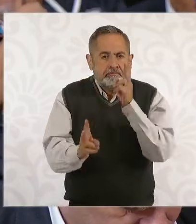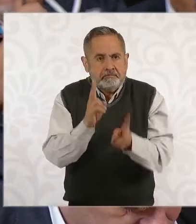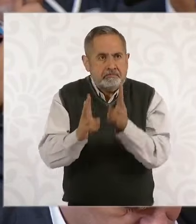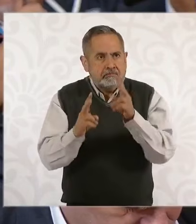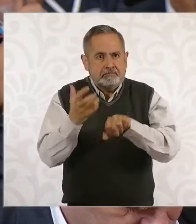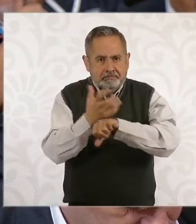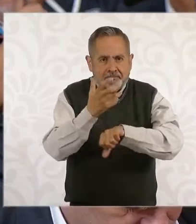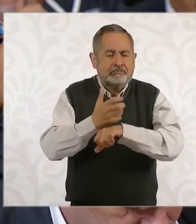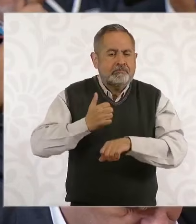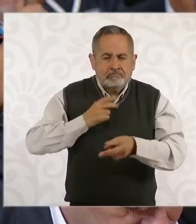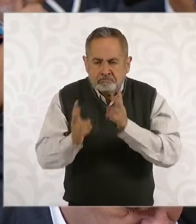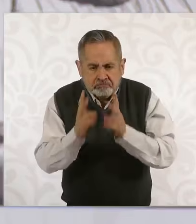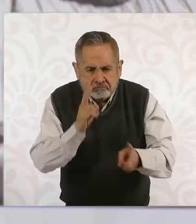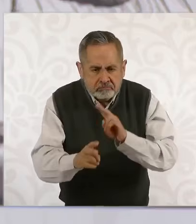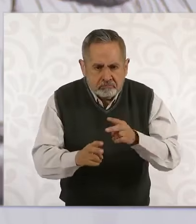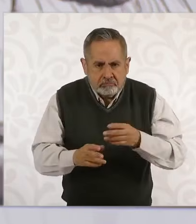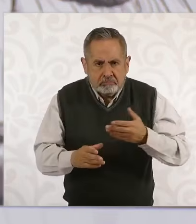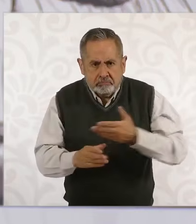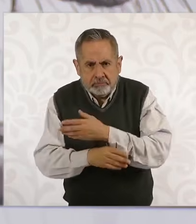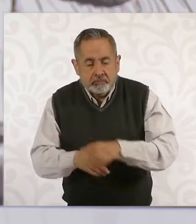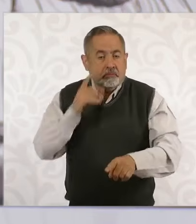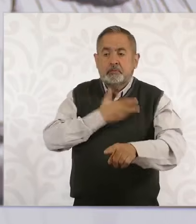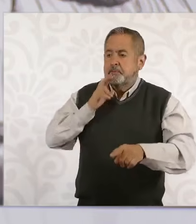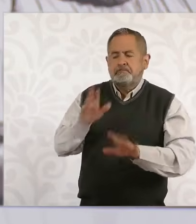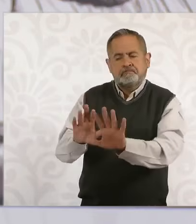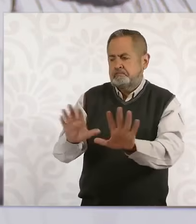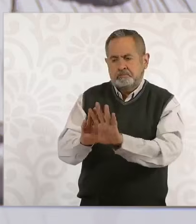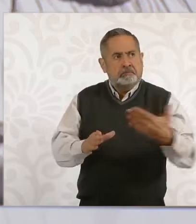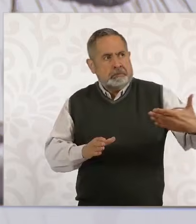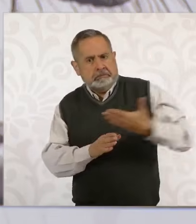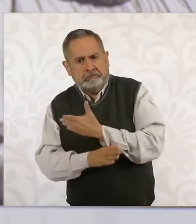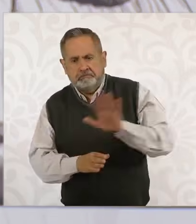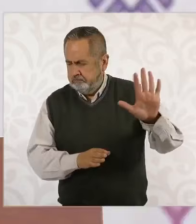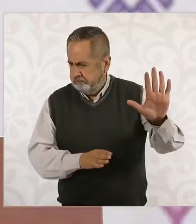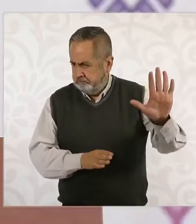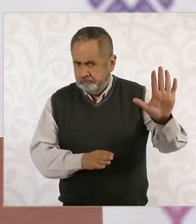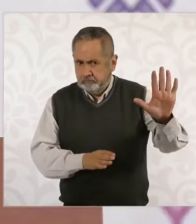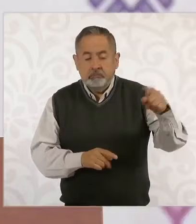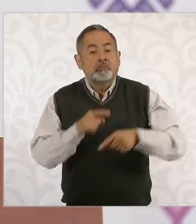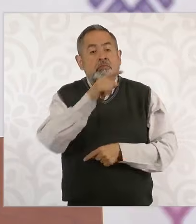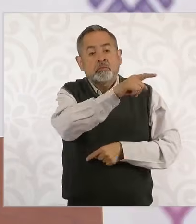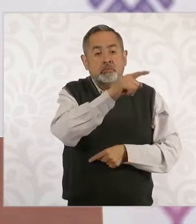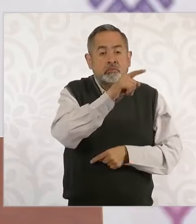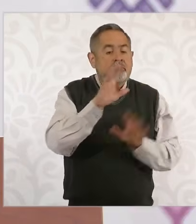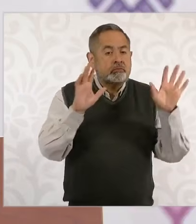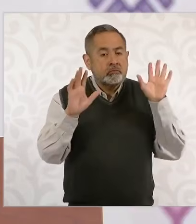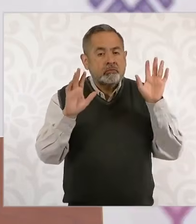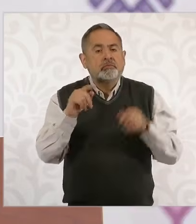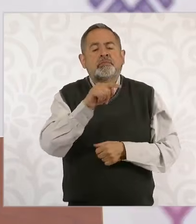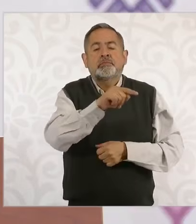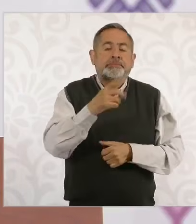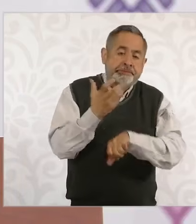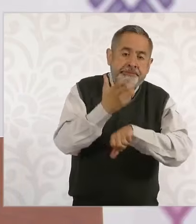sería un factor México para… es un país soberano. El problema que tenemos ahora es que Estados Unidos dijo que va a poner aranceles a cualquier país que le